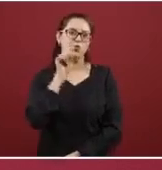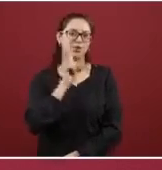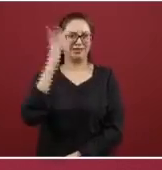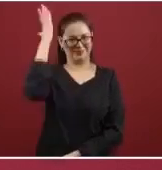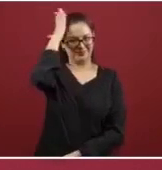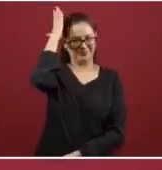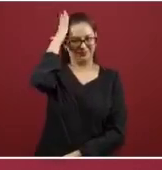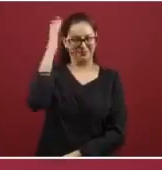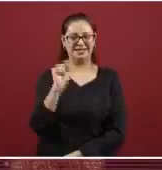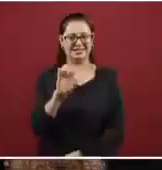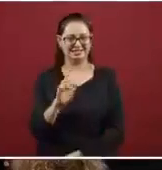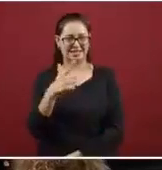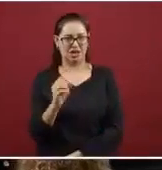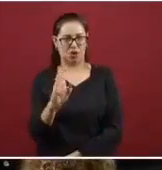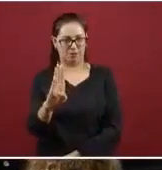de Gobernación,